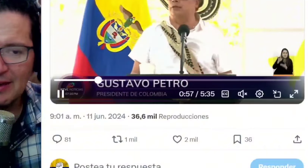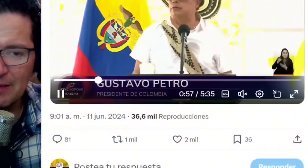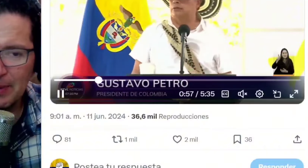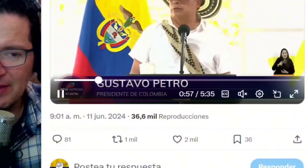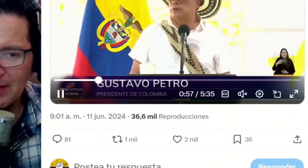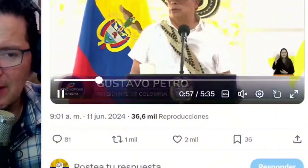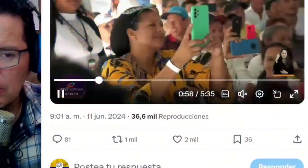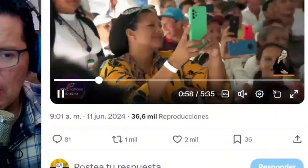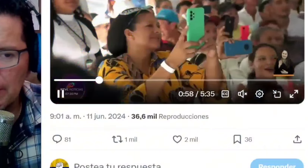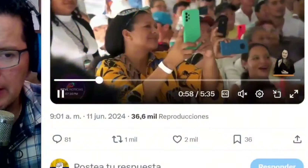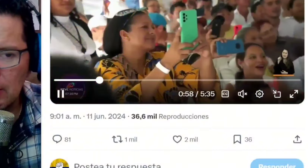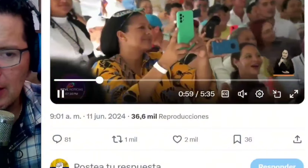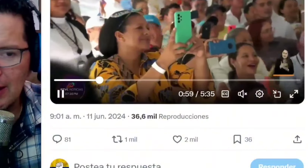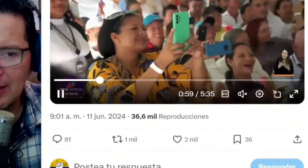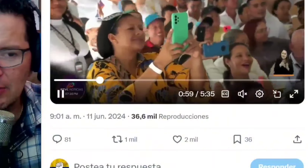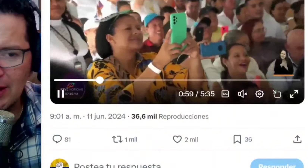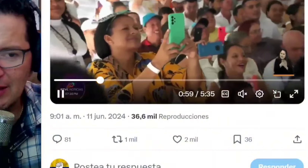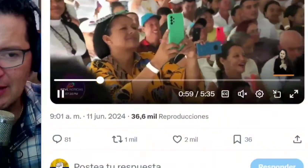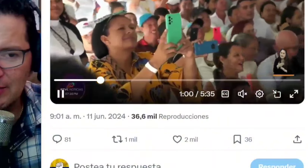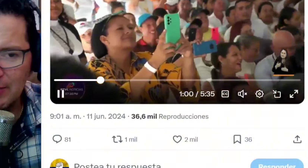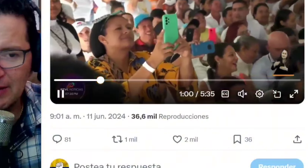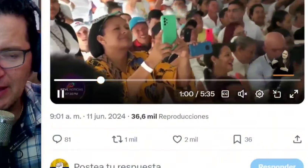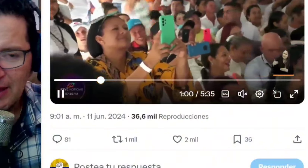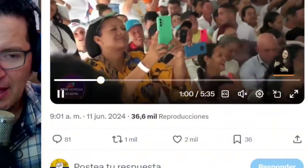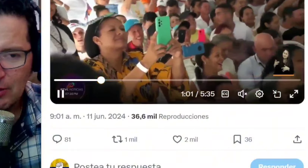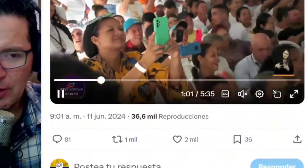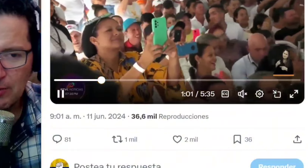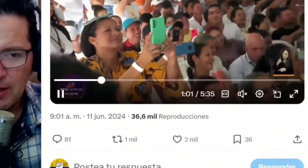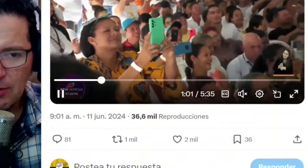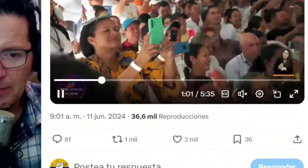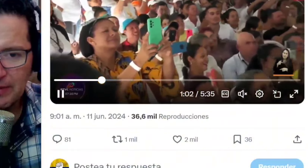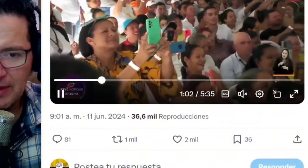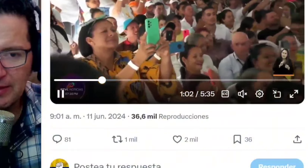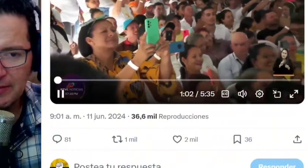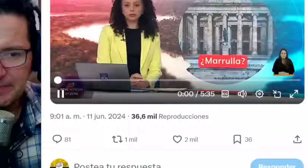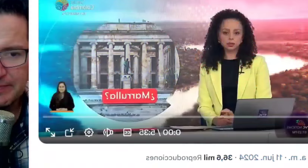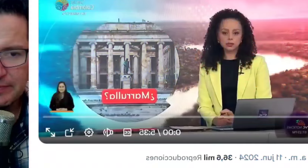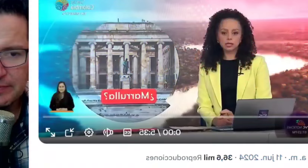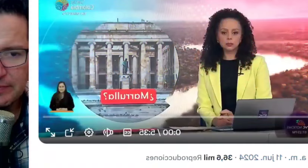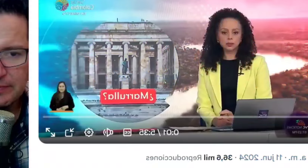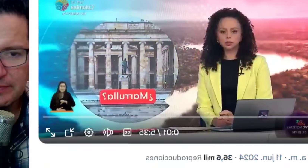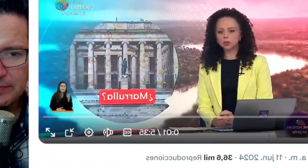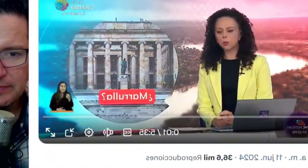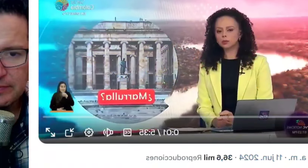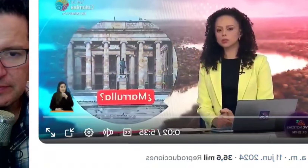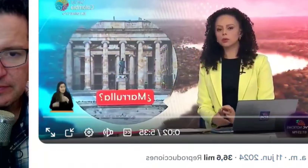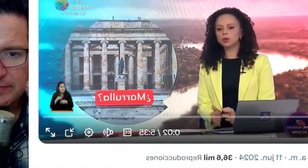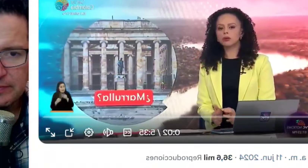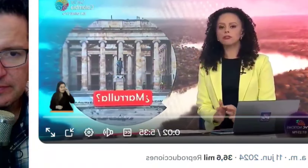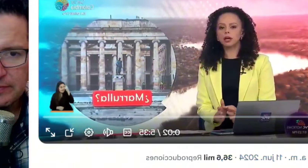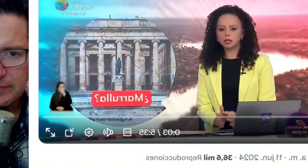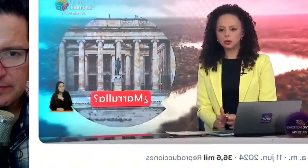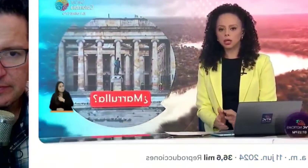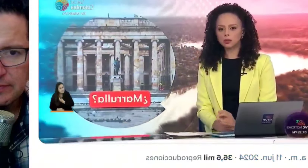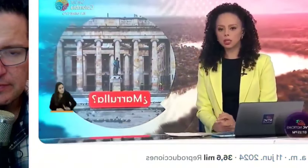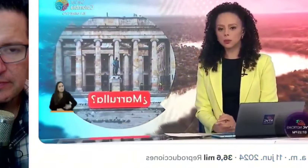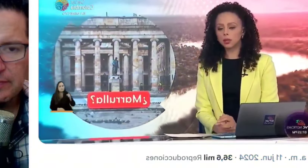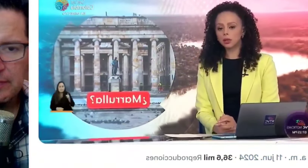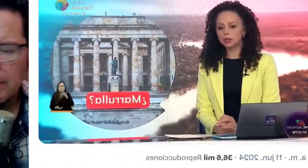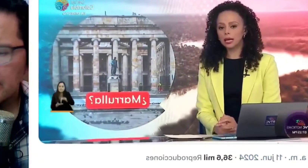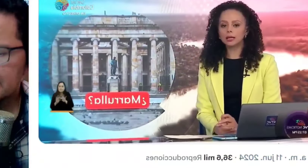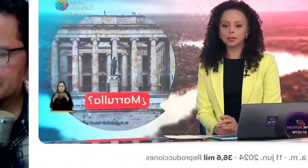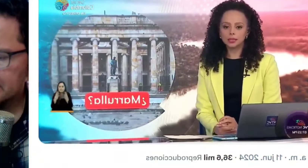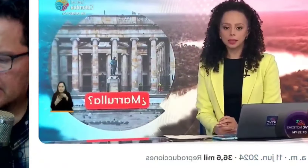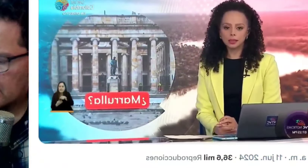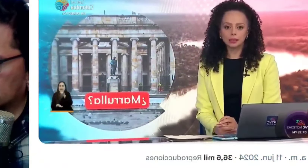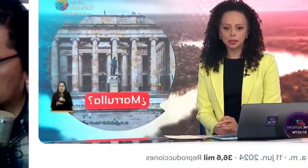parte entre el presidente Gustavo Petro y la señora Catherine Miranda. Escuchemos qué dijo el presidente. Las noticias, el presidente Gustavo Petro aseguró que fue en el Congreso de la